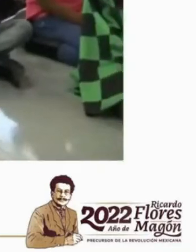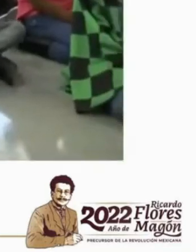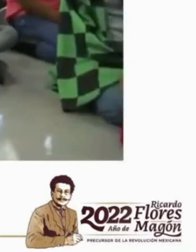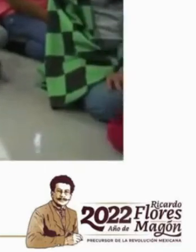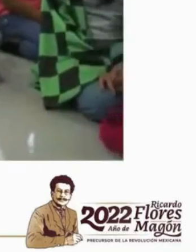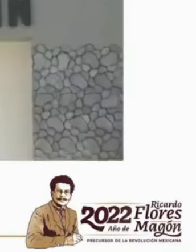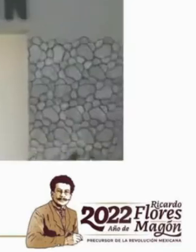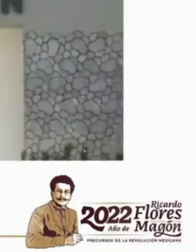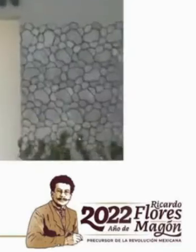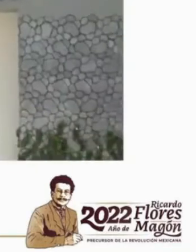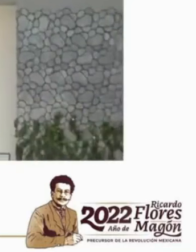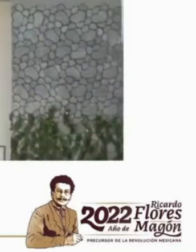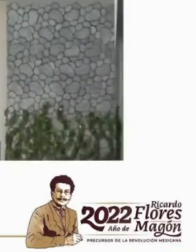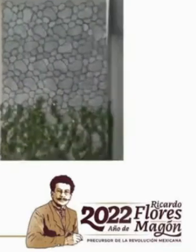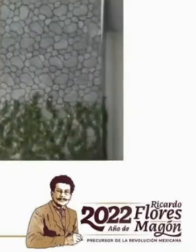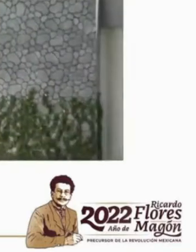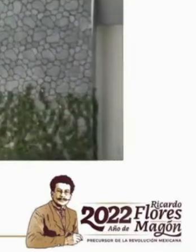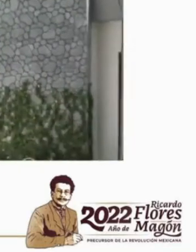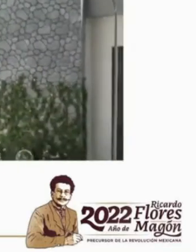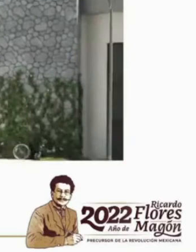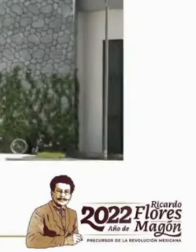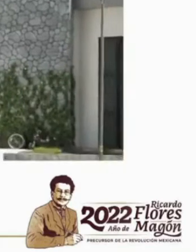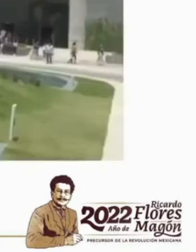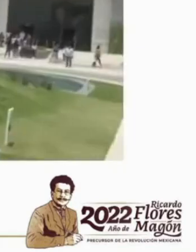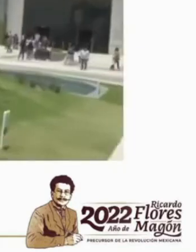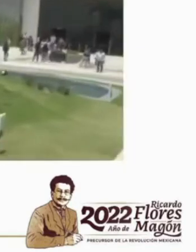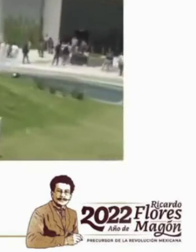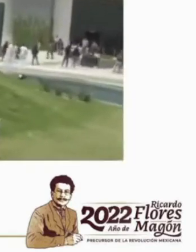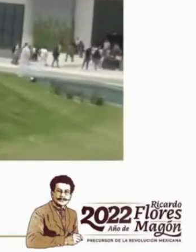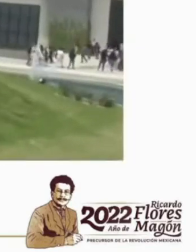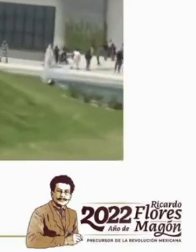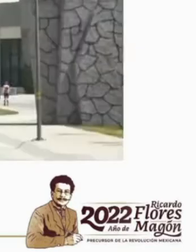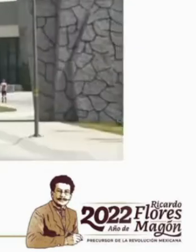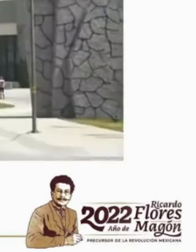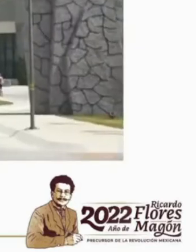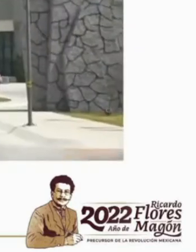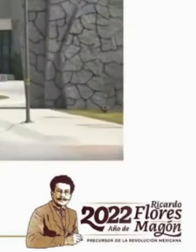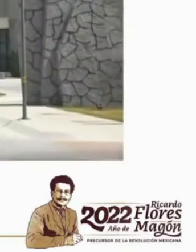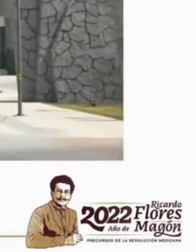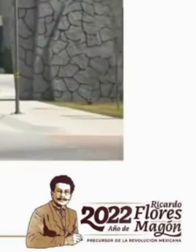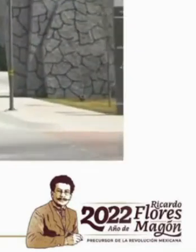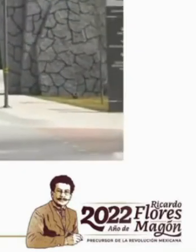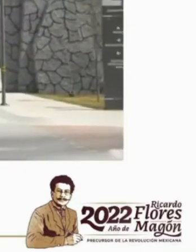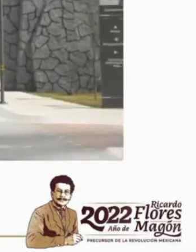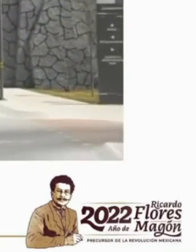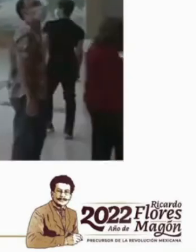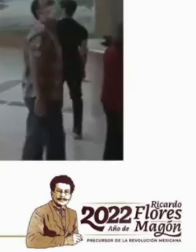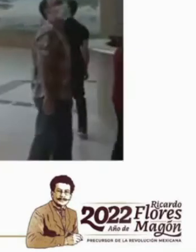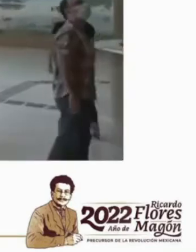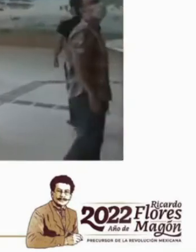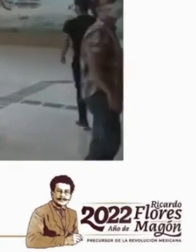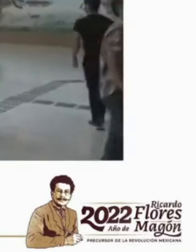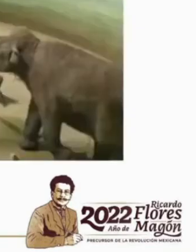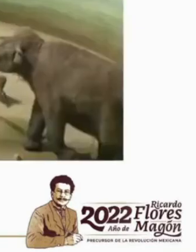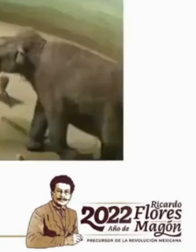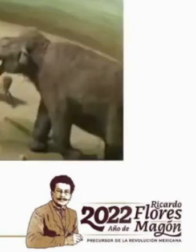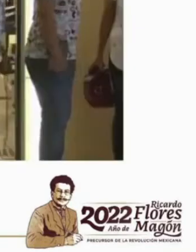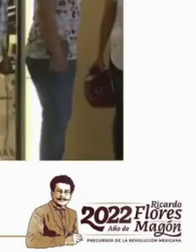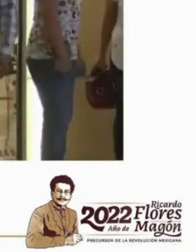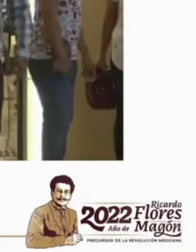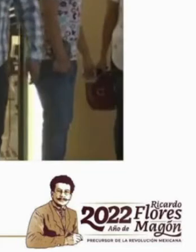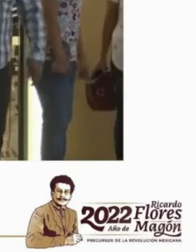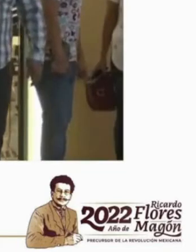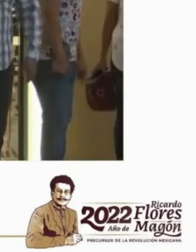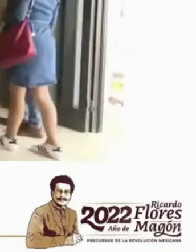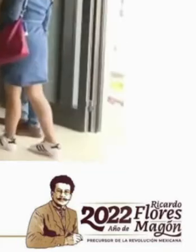la fecha. El Museo Paleontológico de Santa Lucía Quinametzin entró en funciones el 1 de febrero de 2022 y está